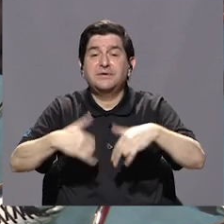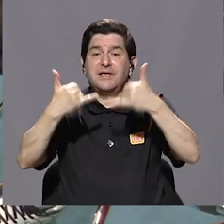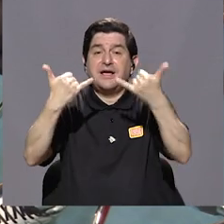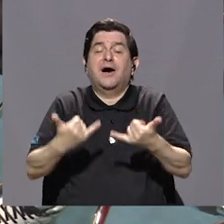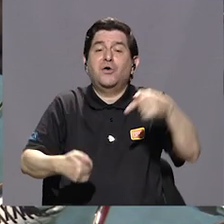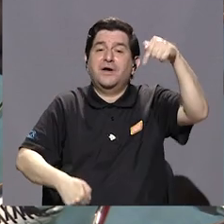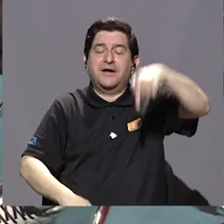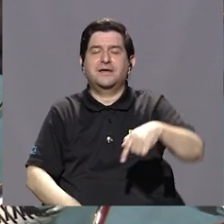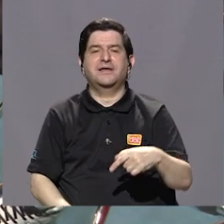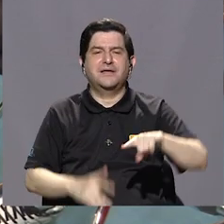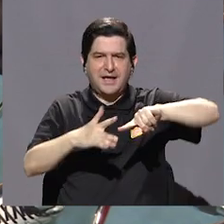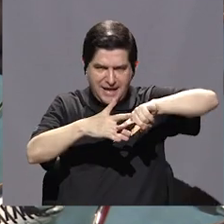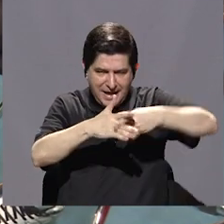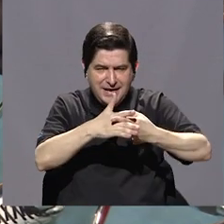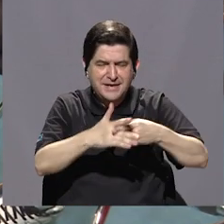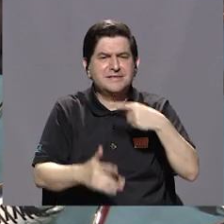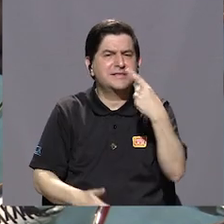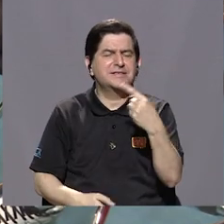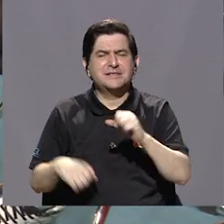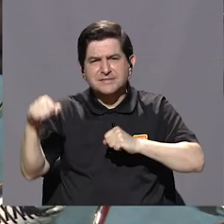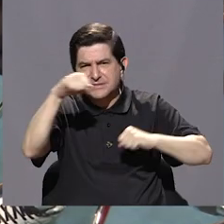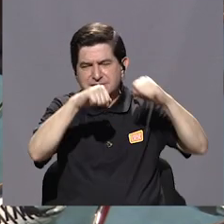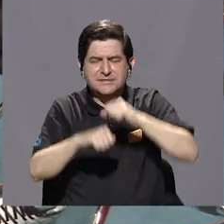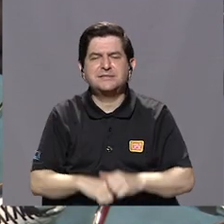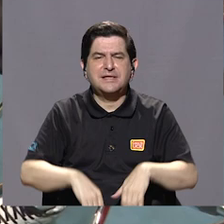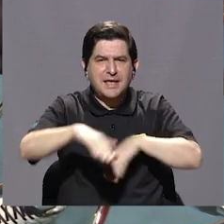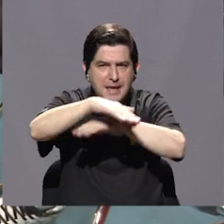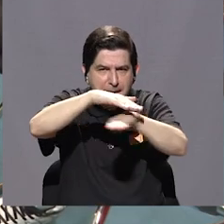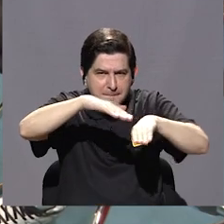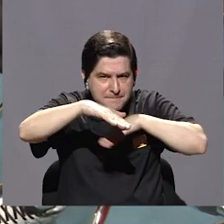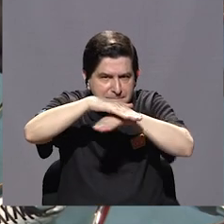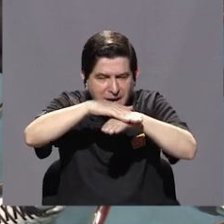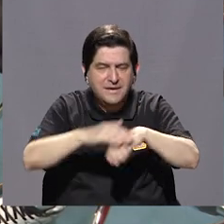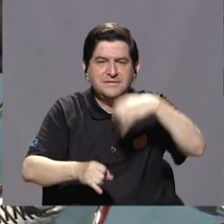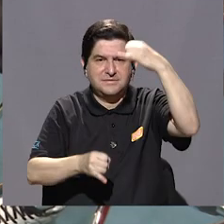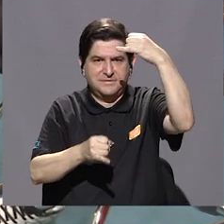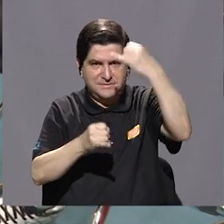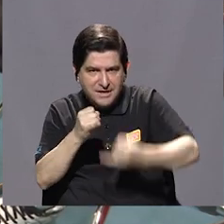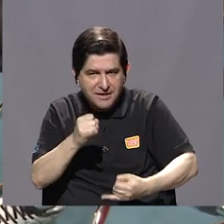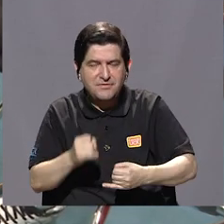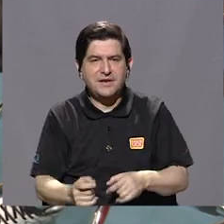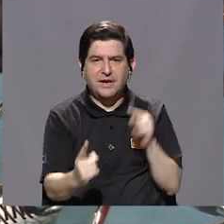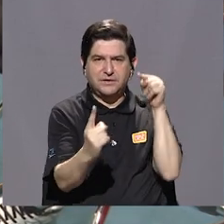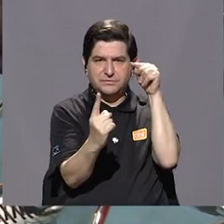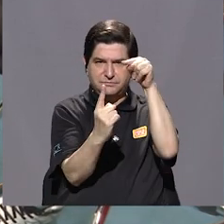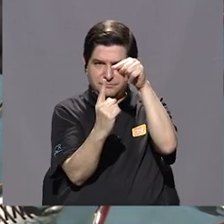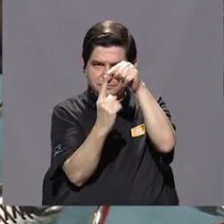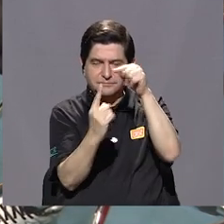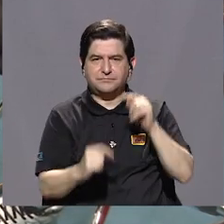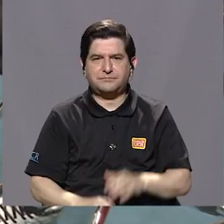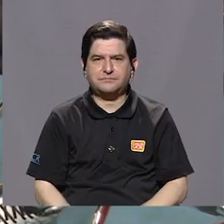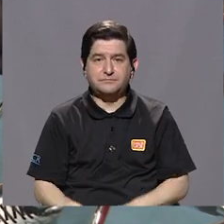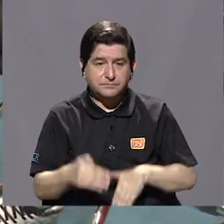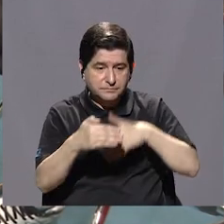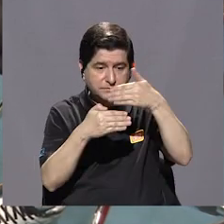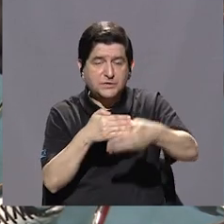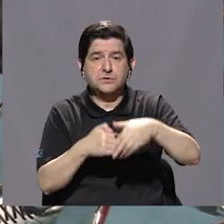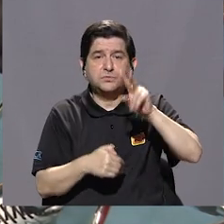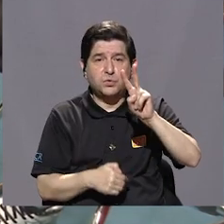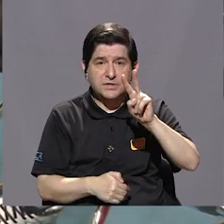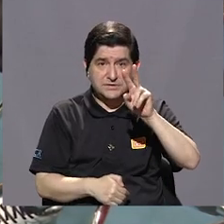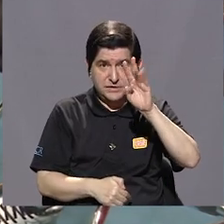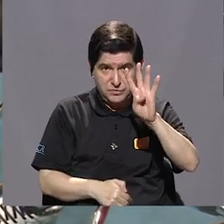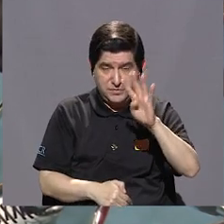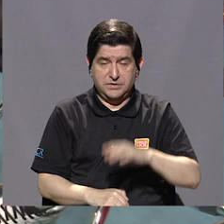cuando arranqué le decía que el boxeo fue su plataforma, porque al final su propósito después de los 24